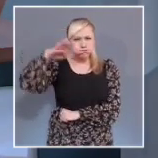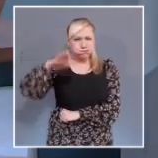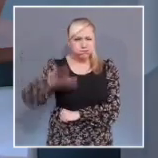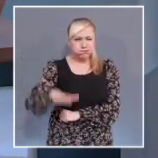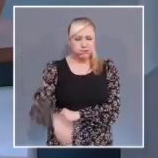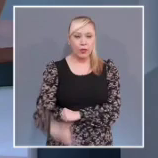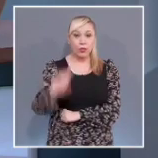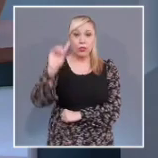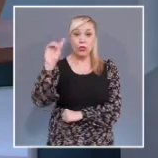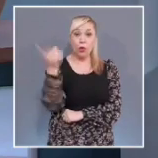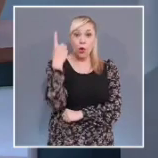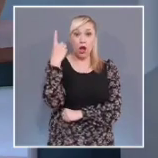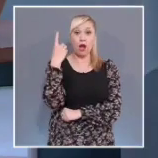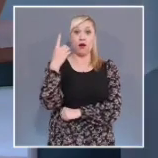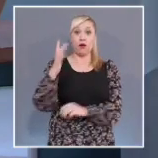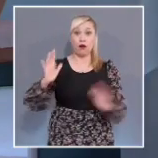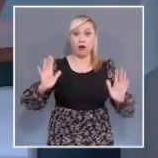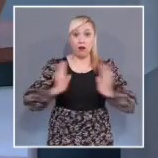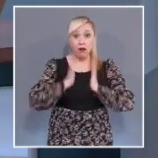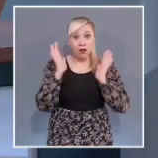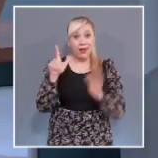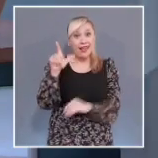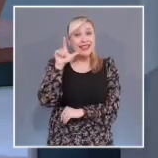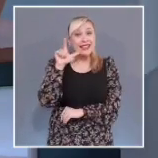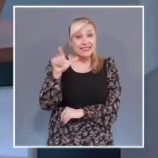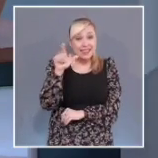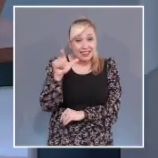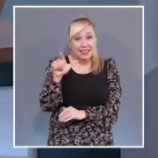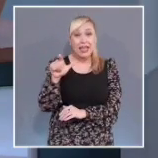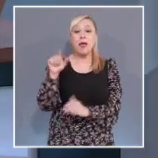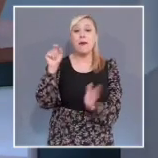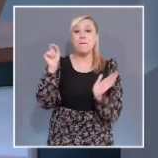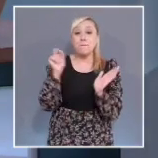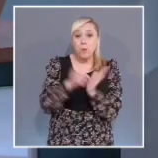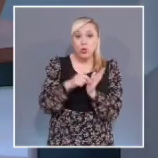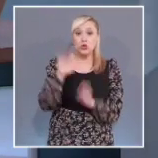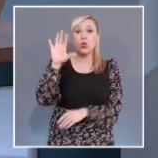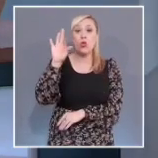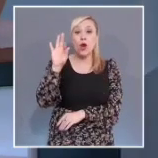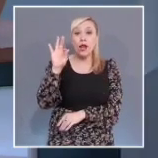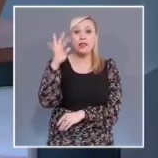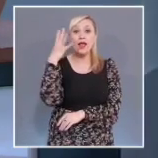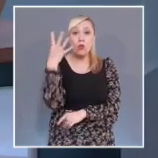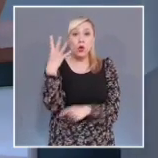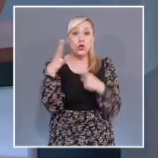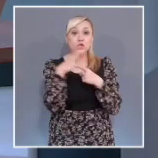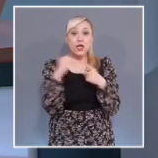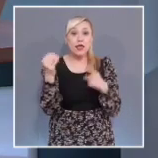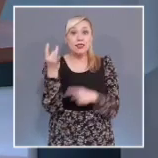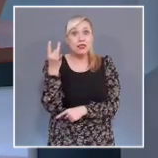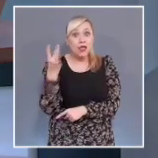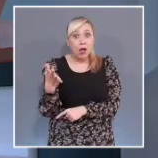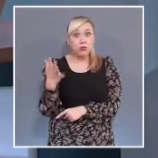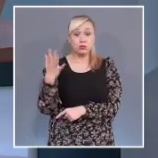internacionales se ubicó en estos que le digo, 17 pesos 44 centavos, tocando su mejor nivel desde el 2 de mayo